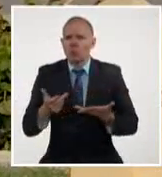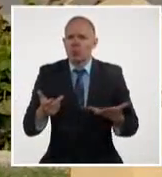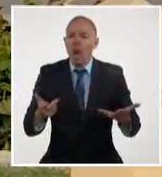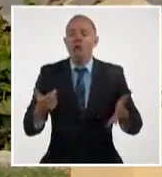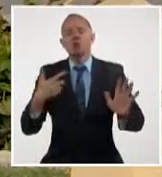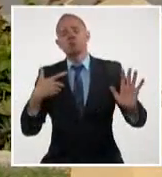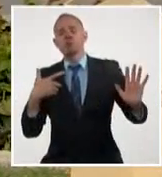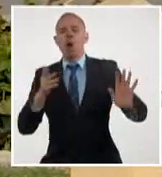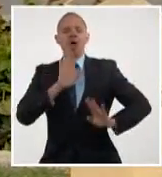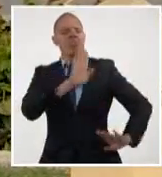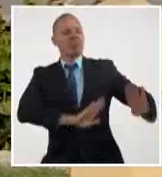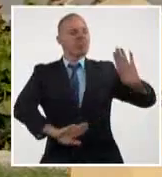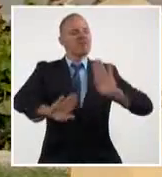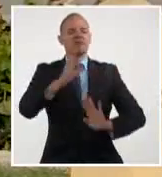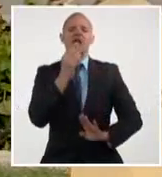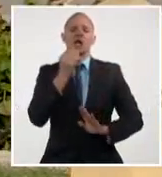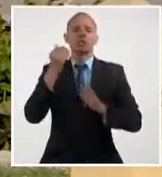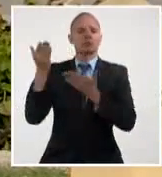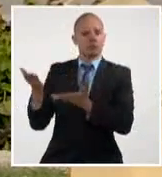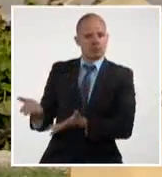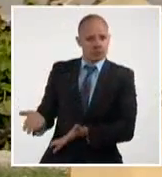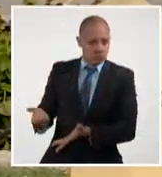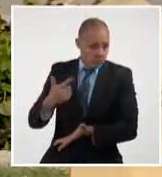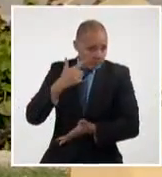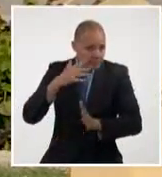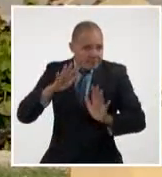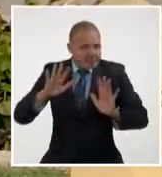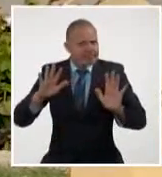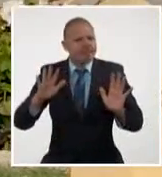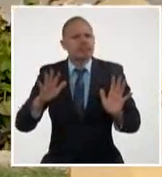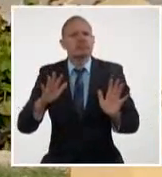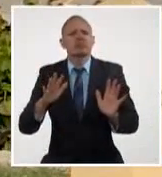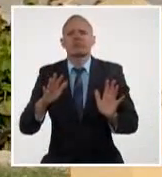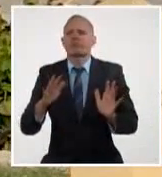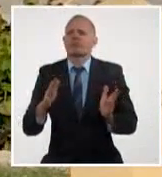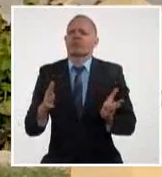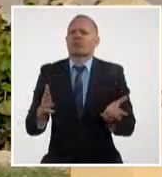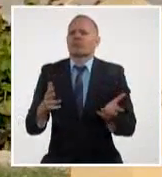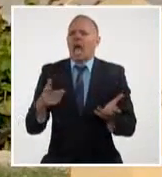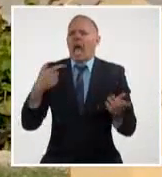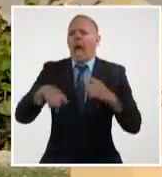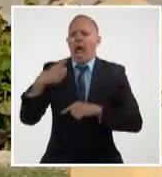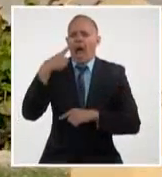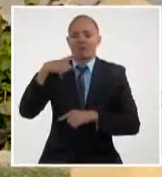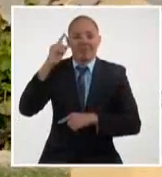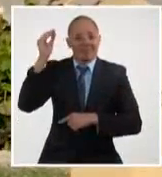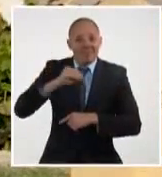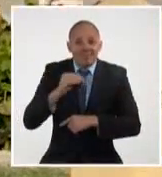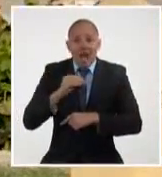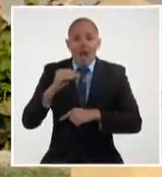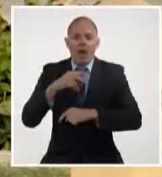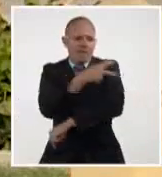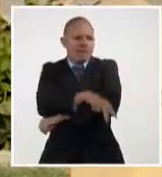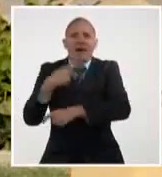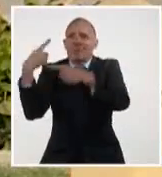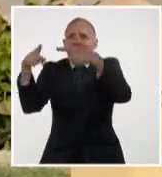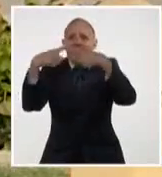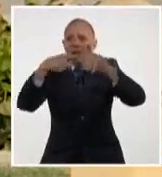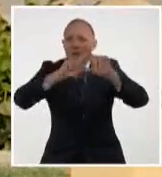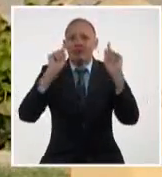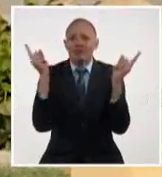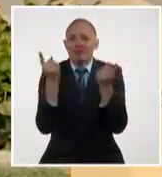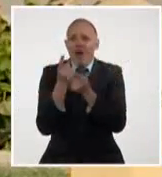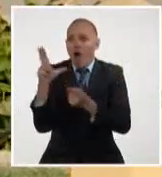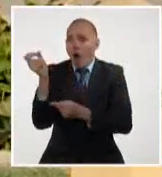la integridad del Estado hebreo. ¿Por qué no basta aún con la creciente condena internacional para ponerle fin